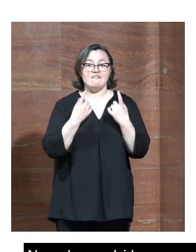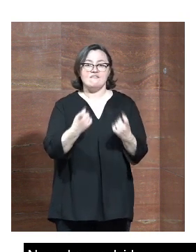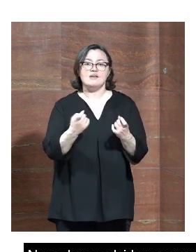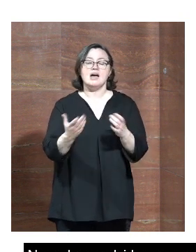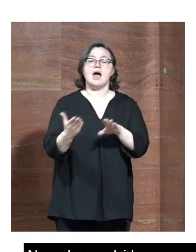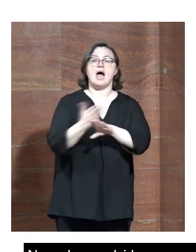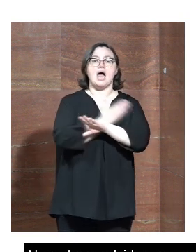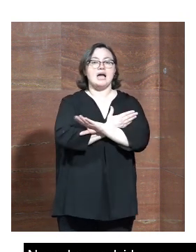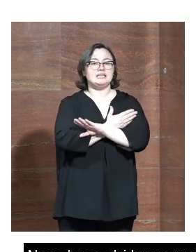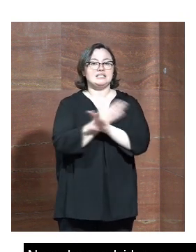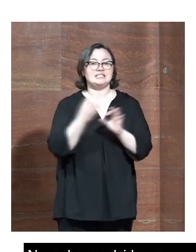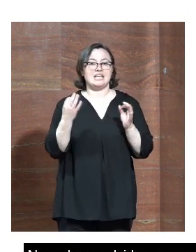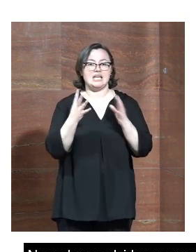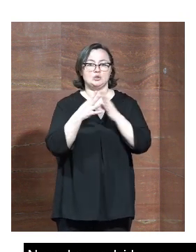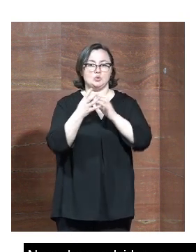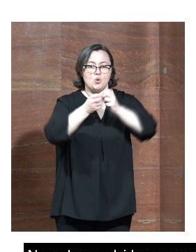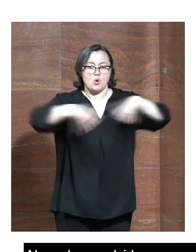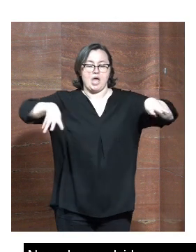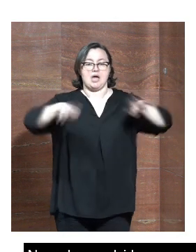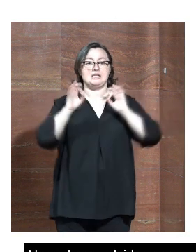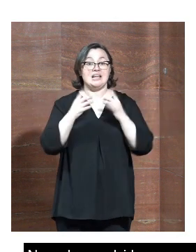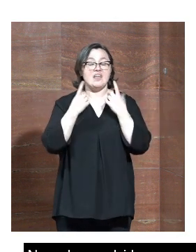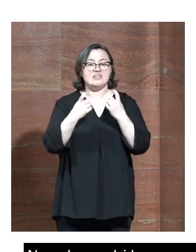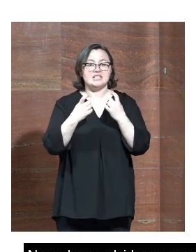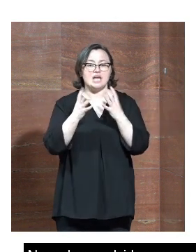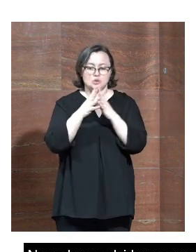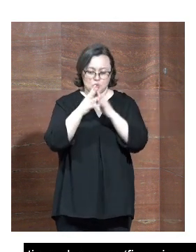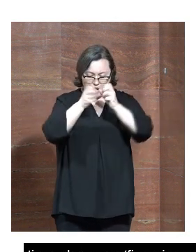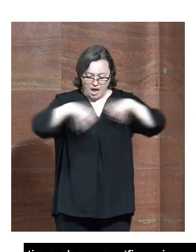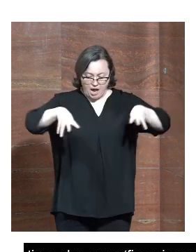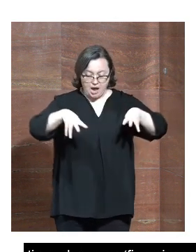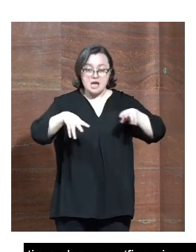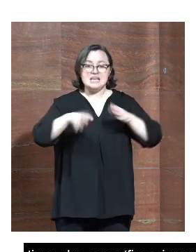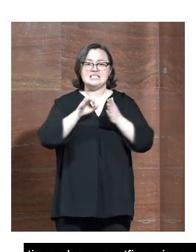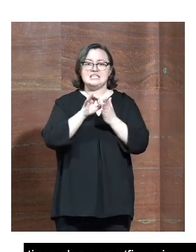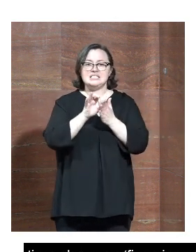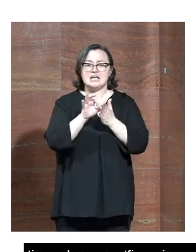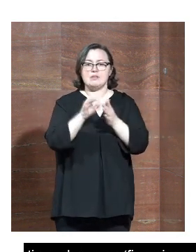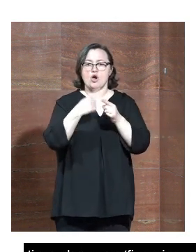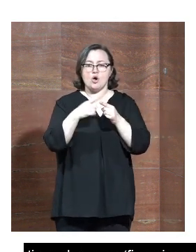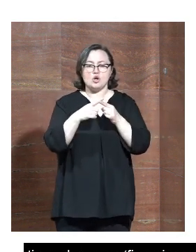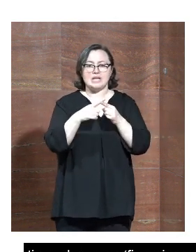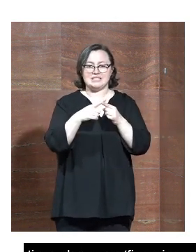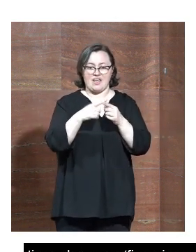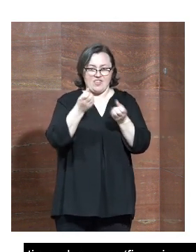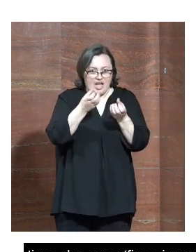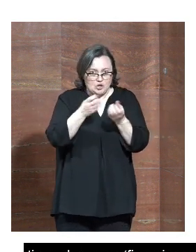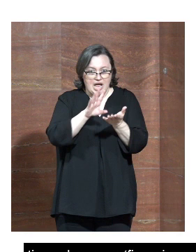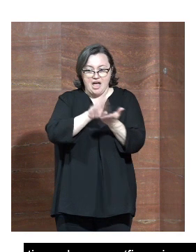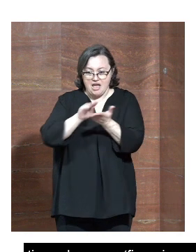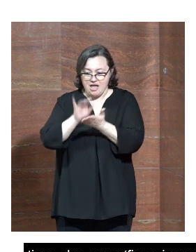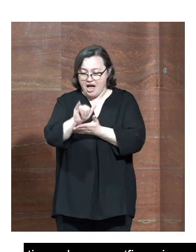requiere una estructura, requiere una infraestructura, una serie de aparatos, ya no solo